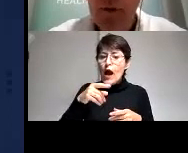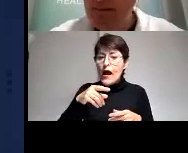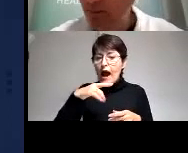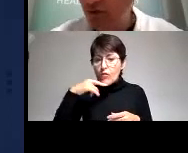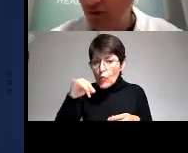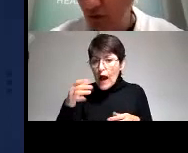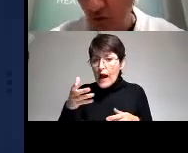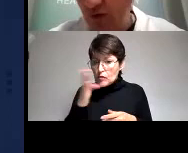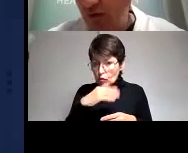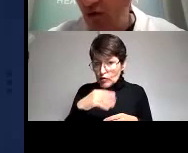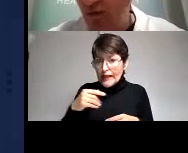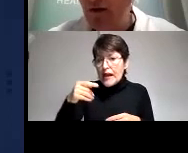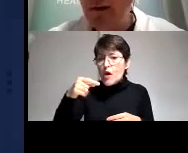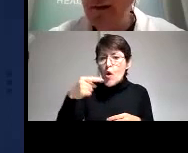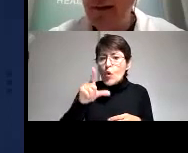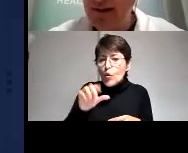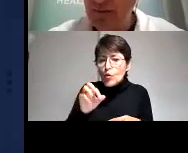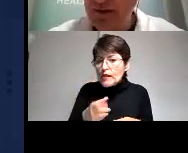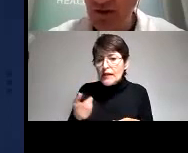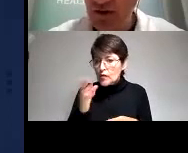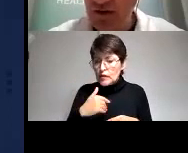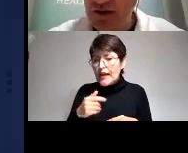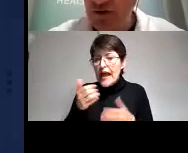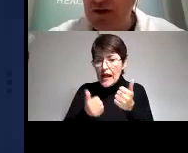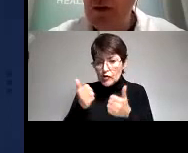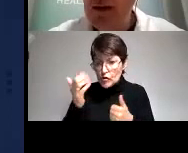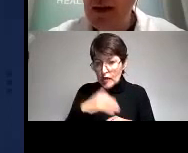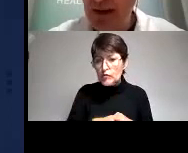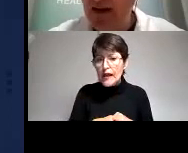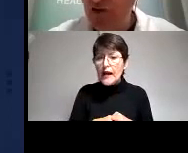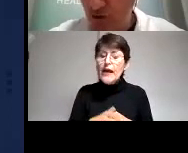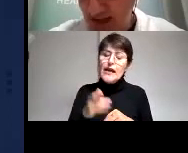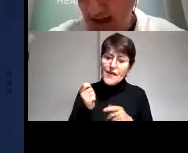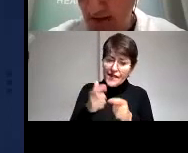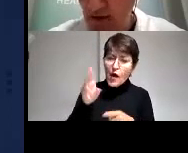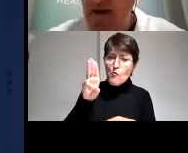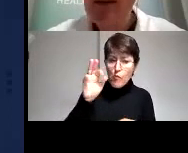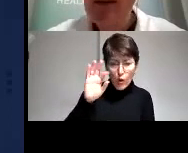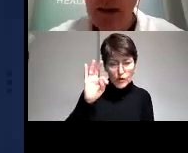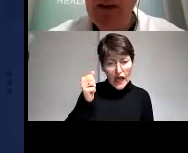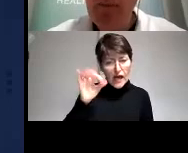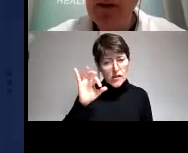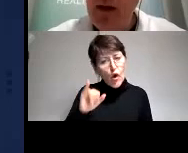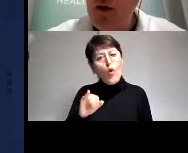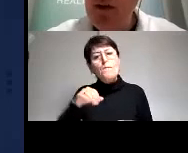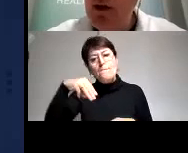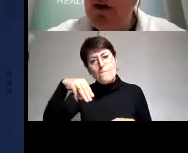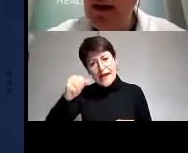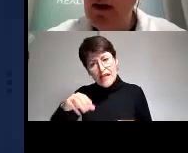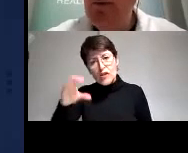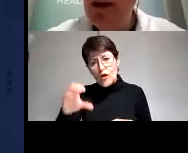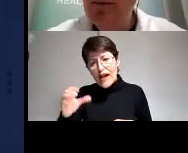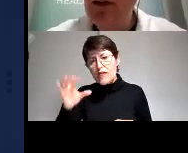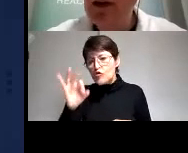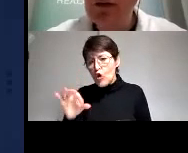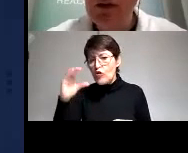que aportan, pues los 4 que hemos comentado antes, es decir, potasio y sodio, magnesio y calcio, pero además aporta cobre,